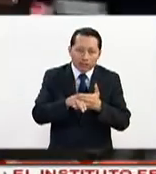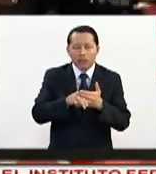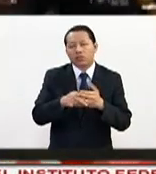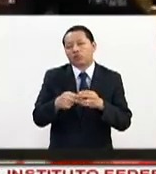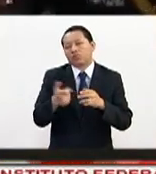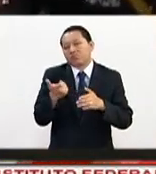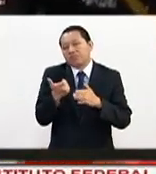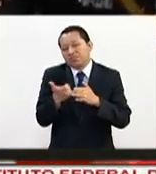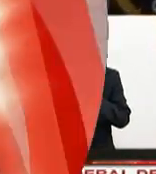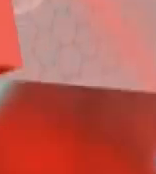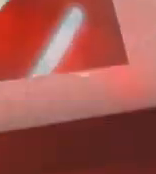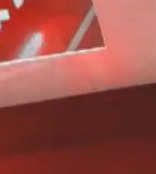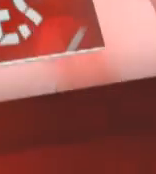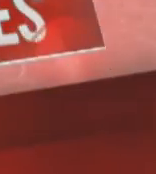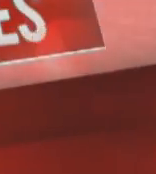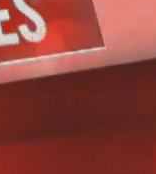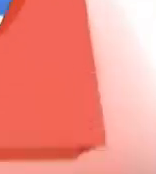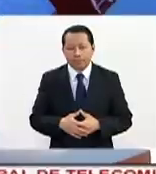extorsión.